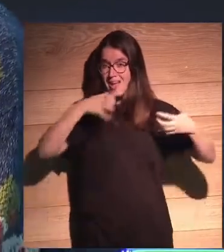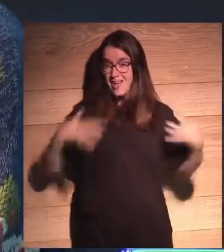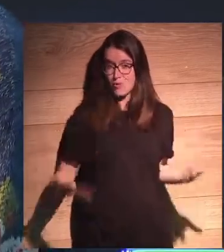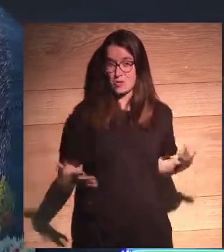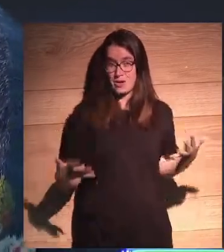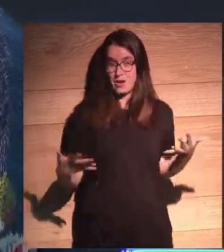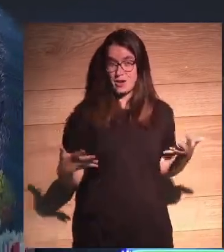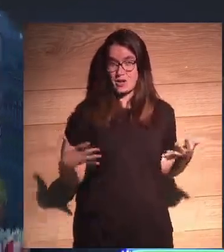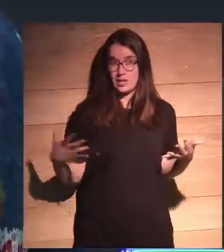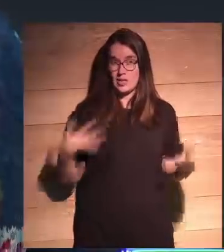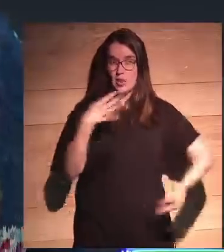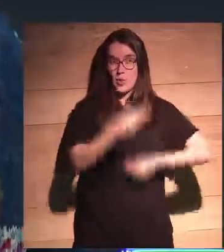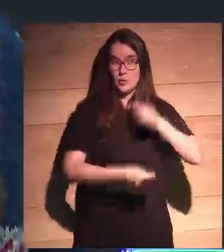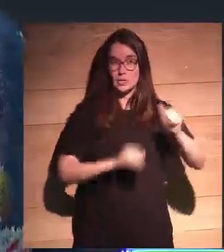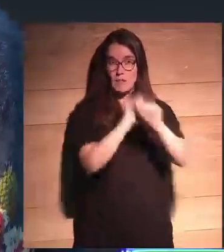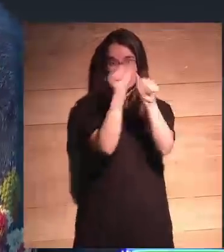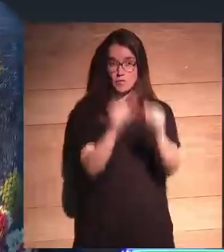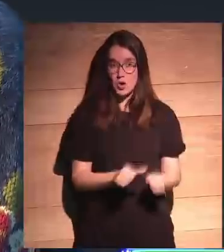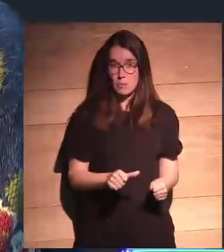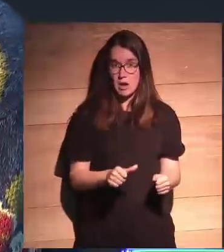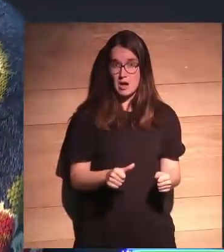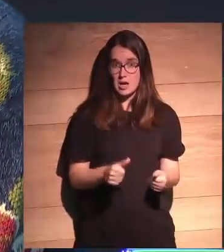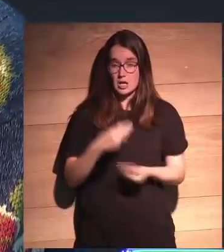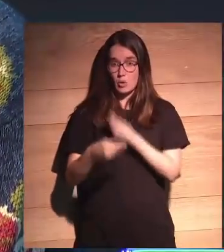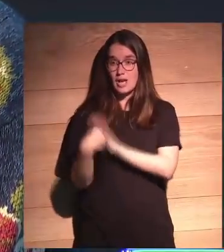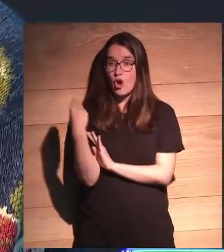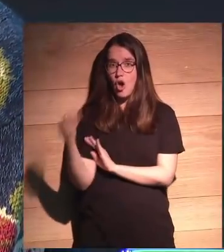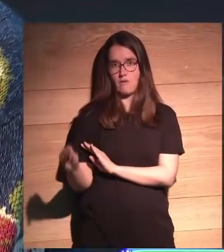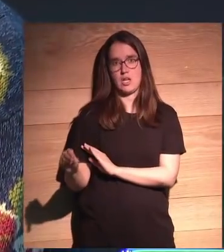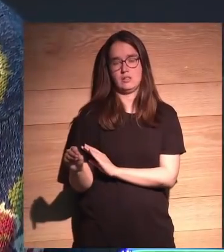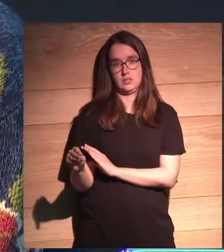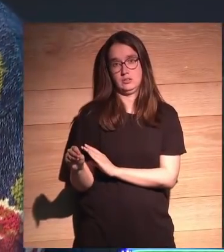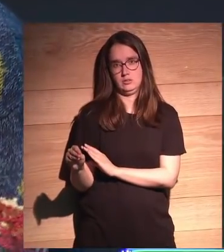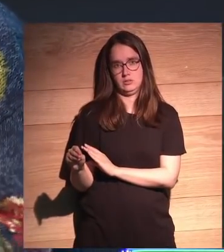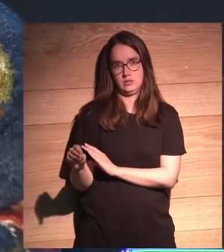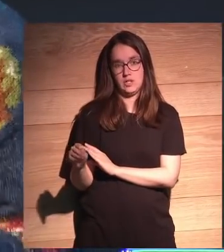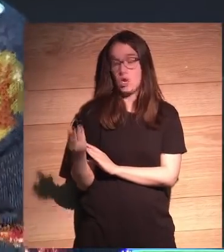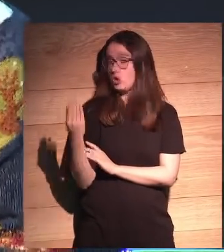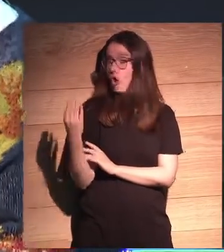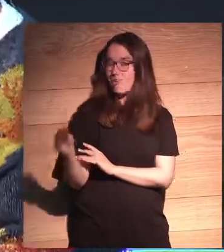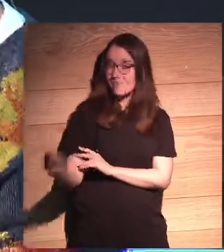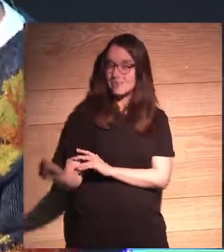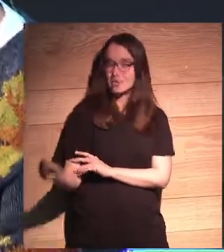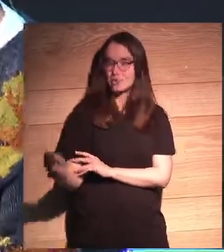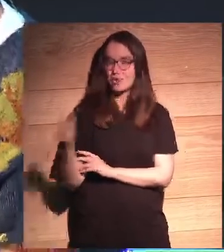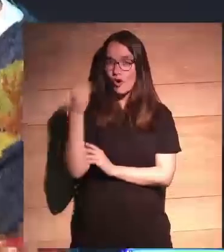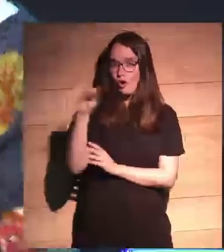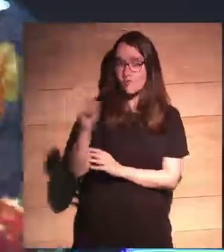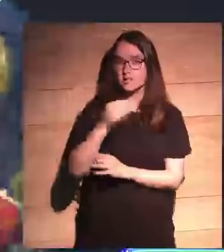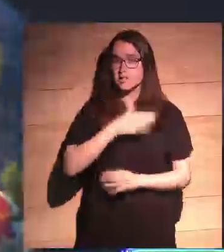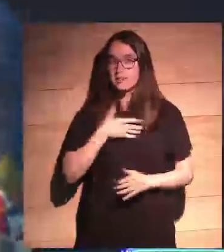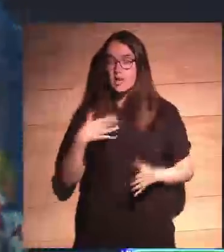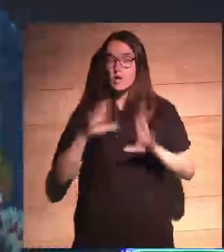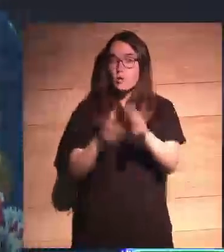alturas tenga que estar utilizando un método que utilizan los jóvenes. Los jovencitos que quieren crear un